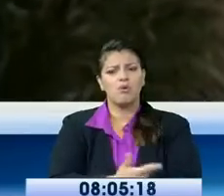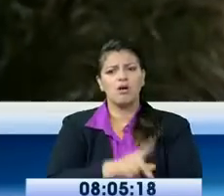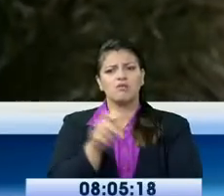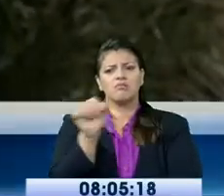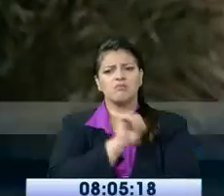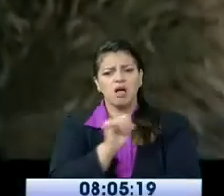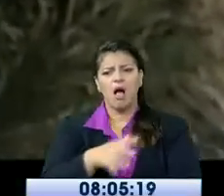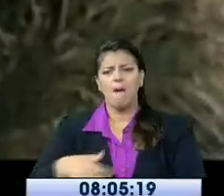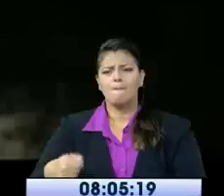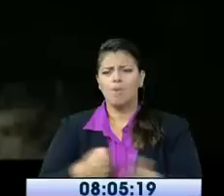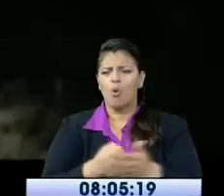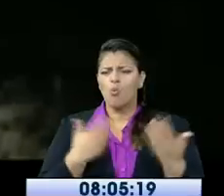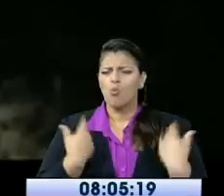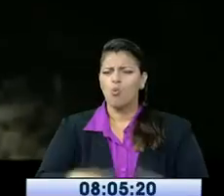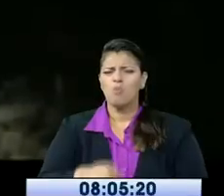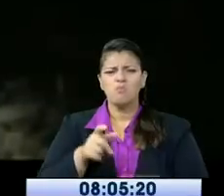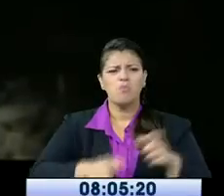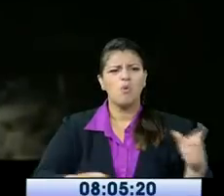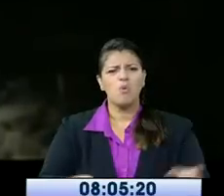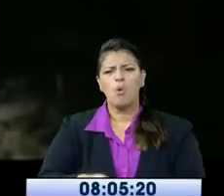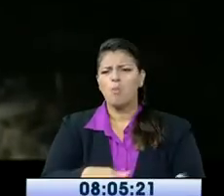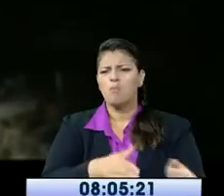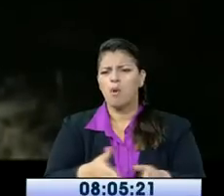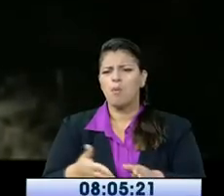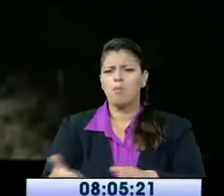Chimborazo informó Darwin Altamirano.